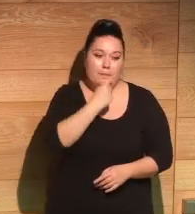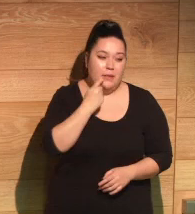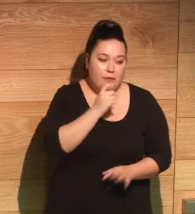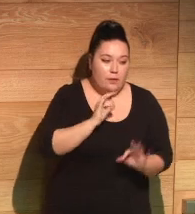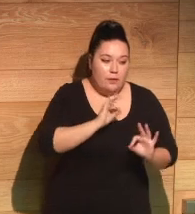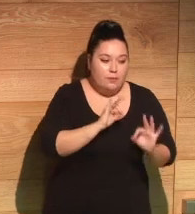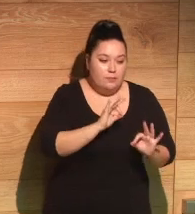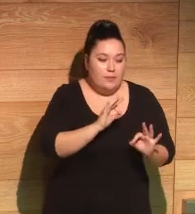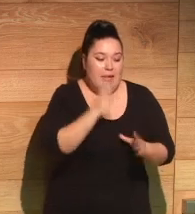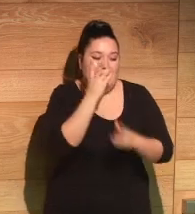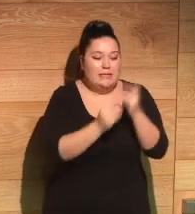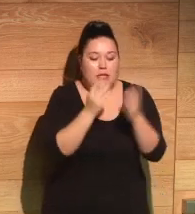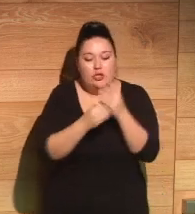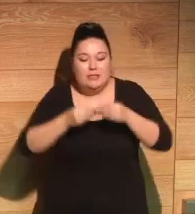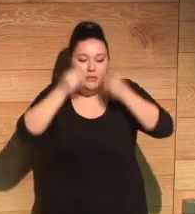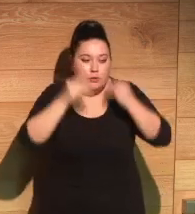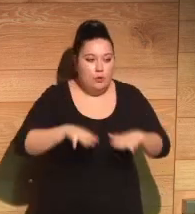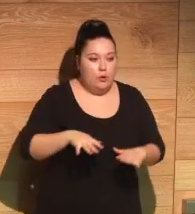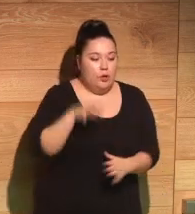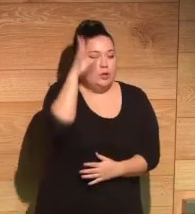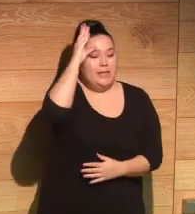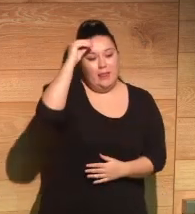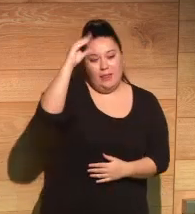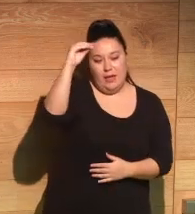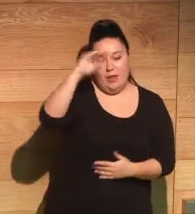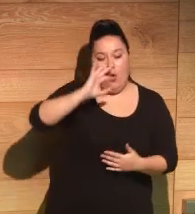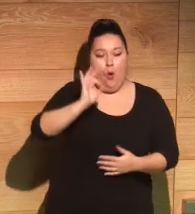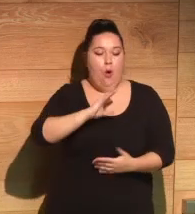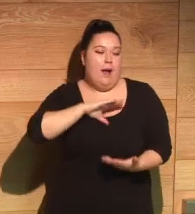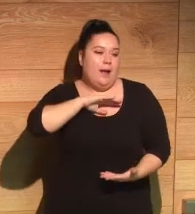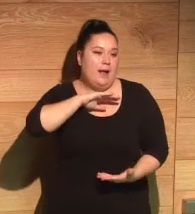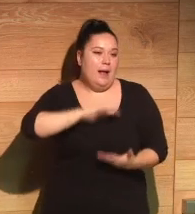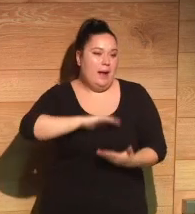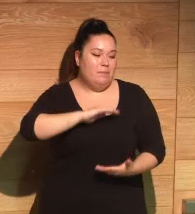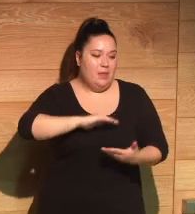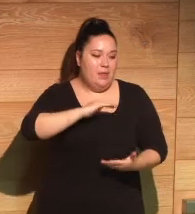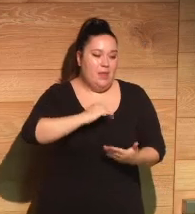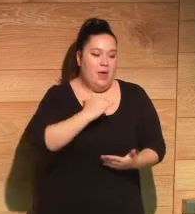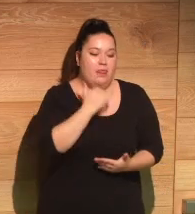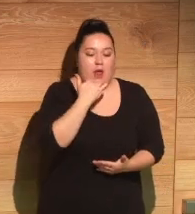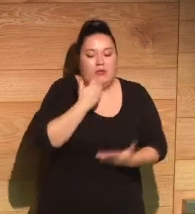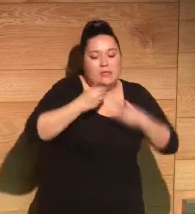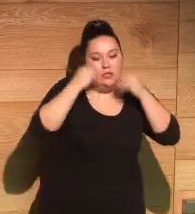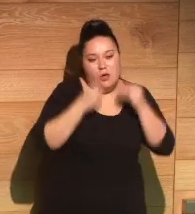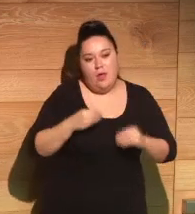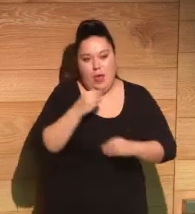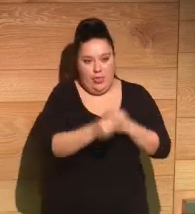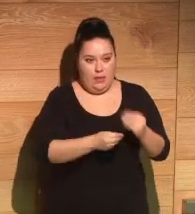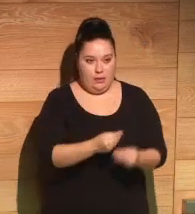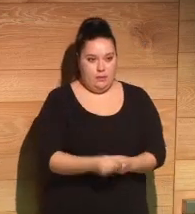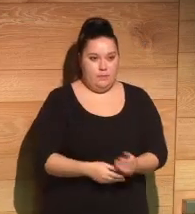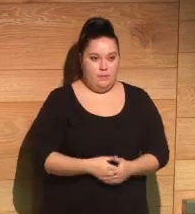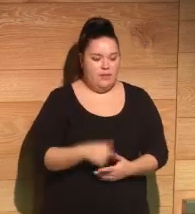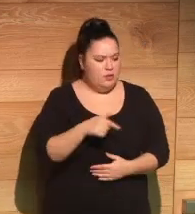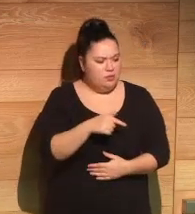históricos, como si les concediéramos inteligencia o capacidad de hacer cosas en la historia. Y ahí me parece